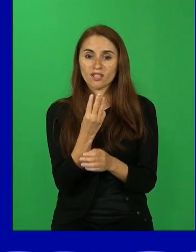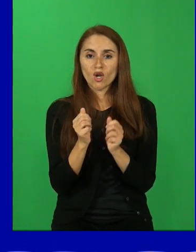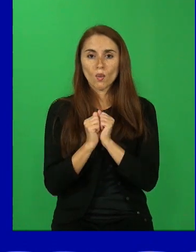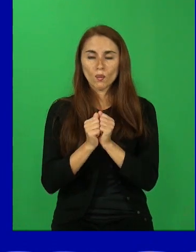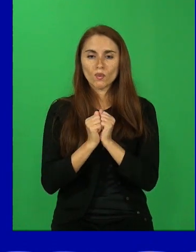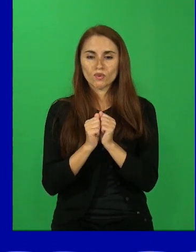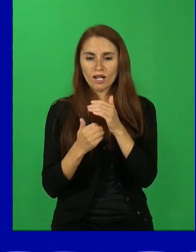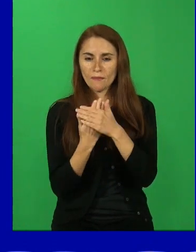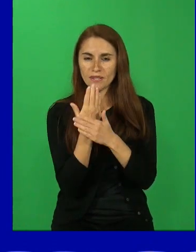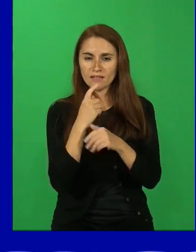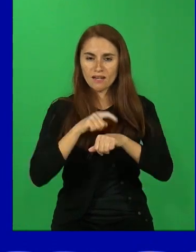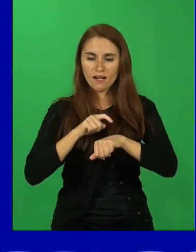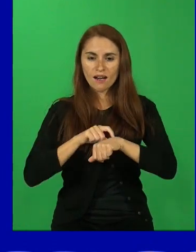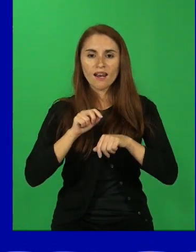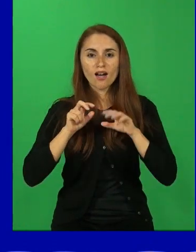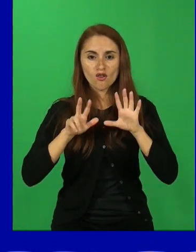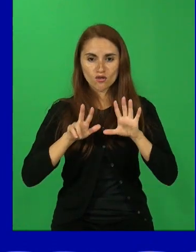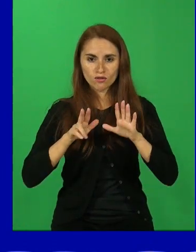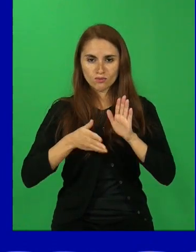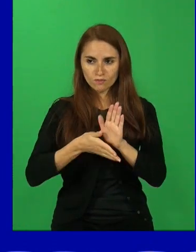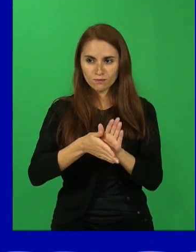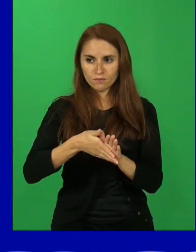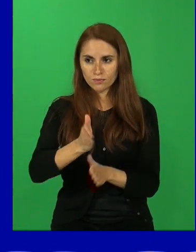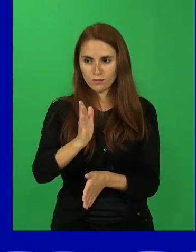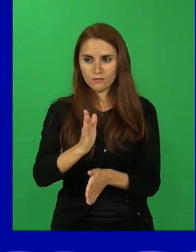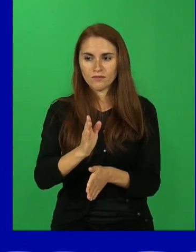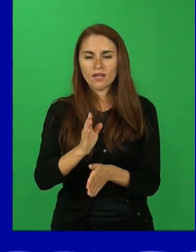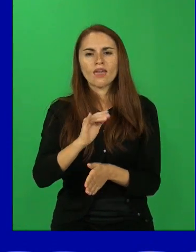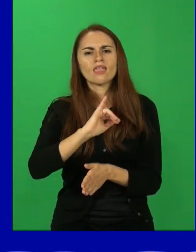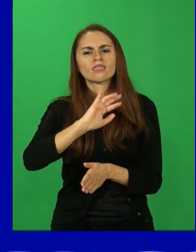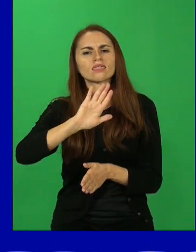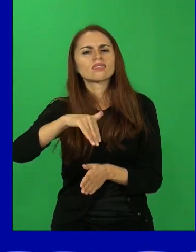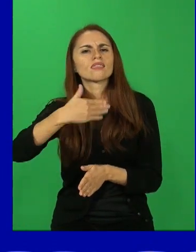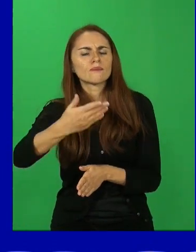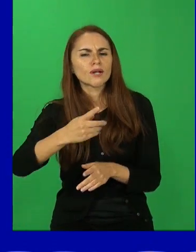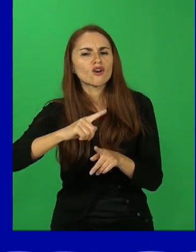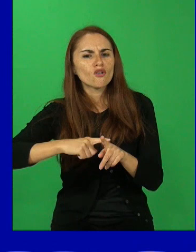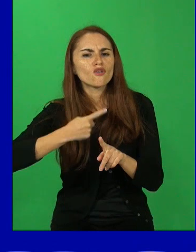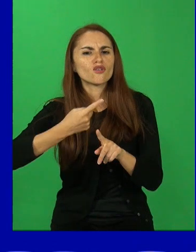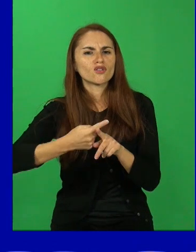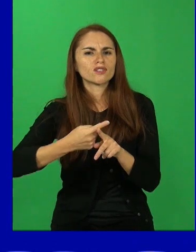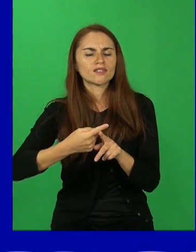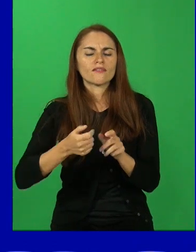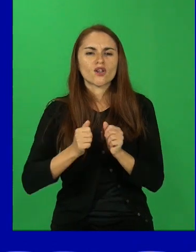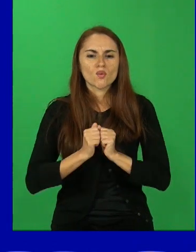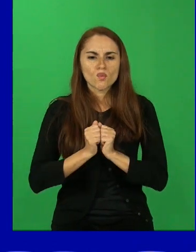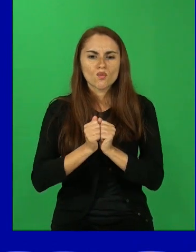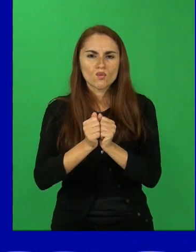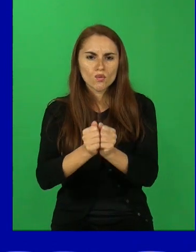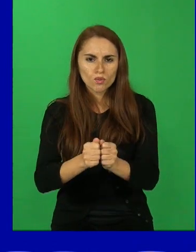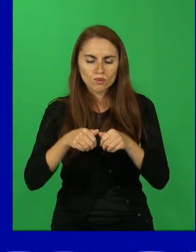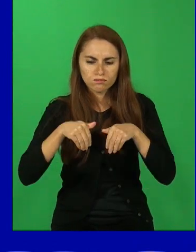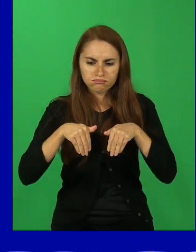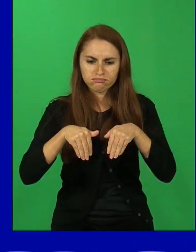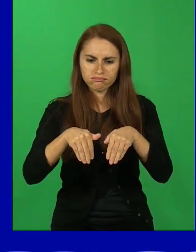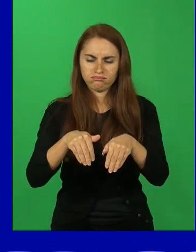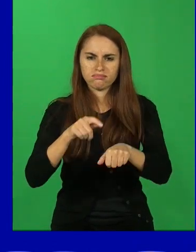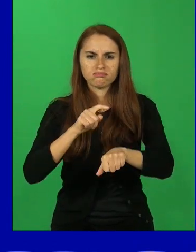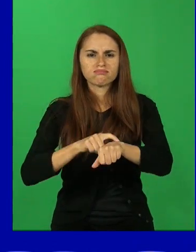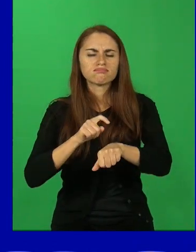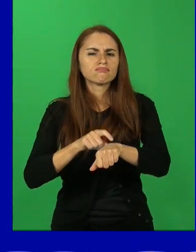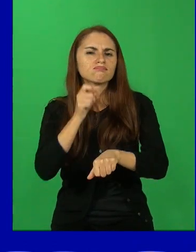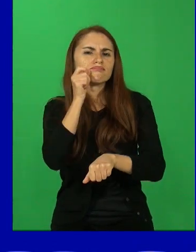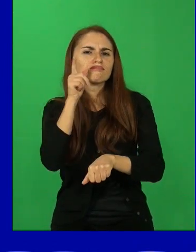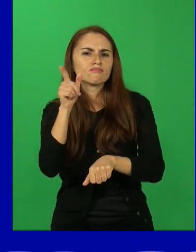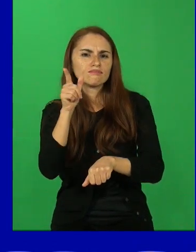mañana, ¿en qué horario salen los 3 buses del terminal juntos nuevamente? A las 8